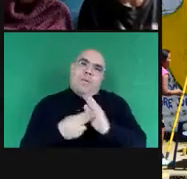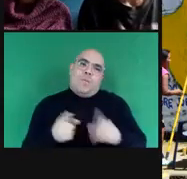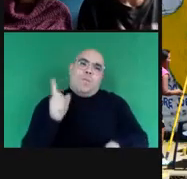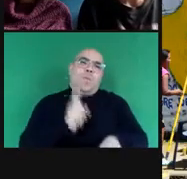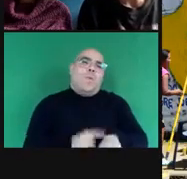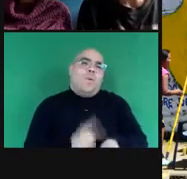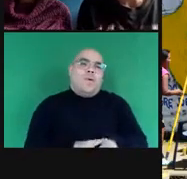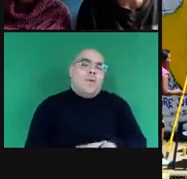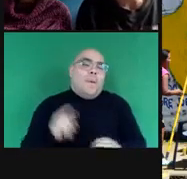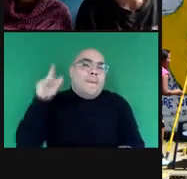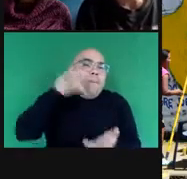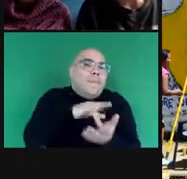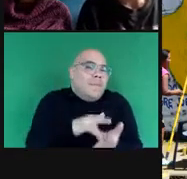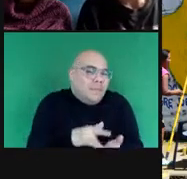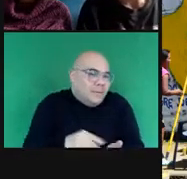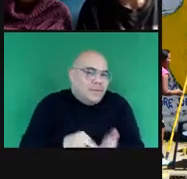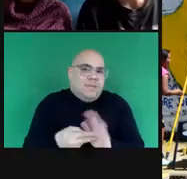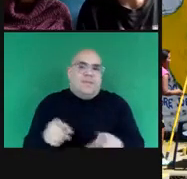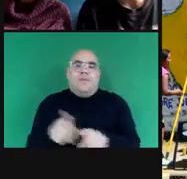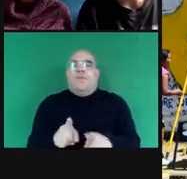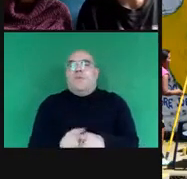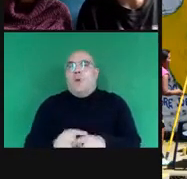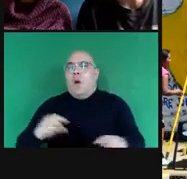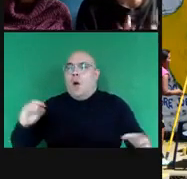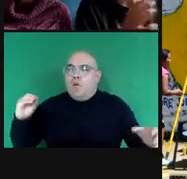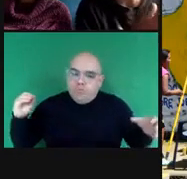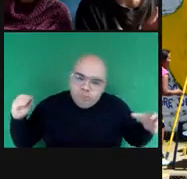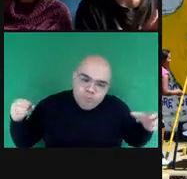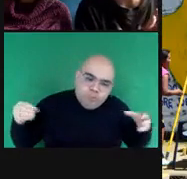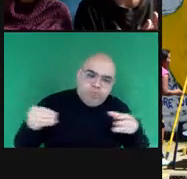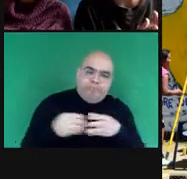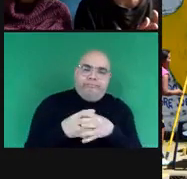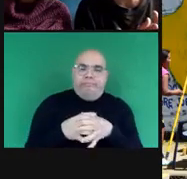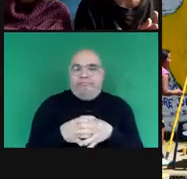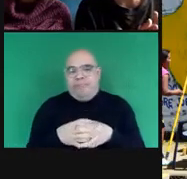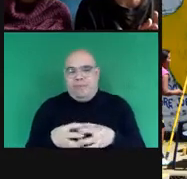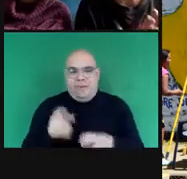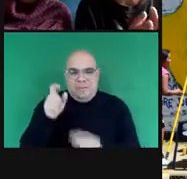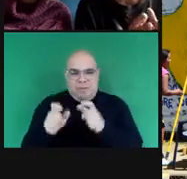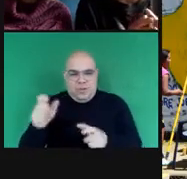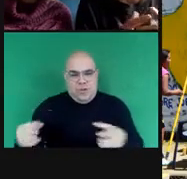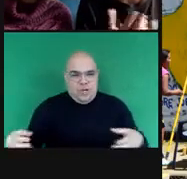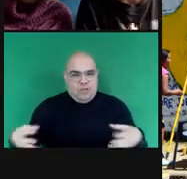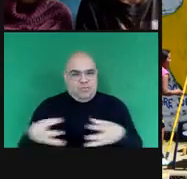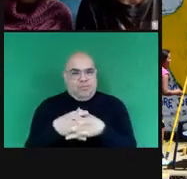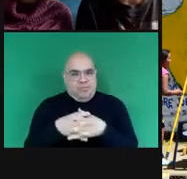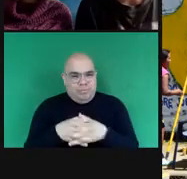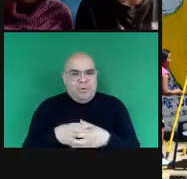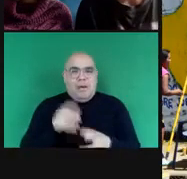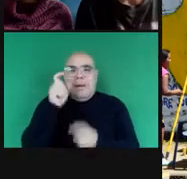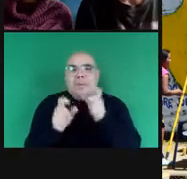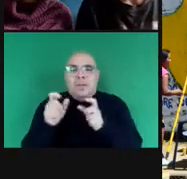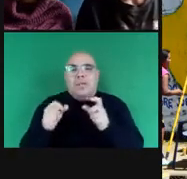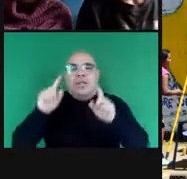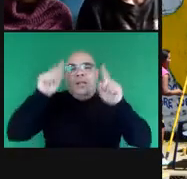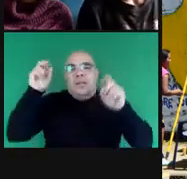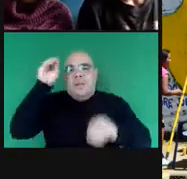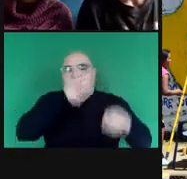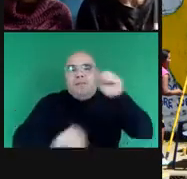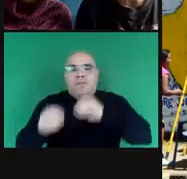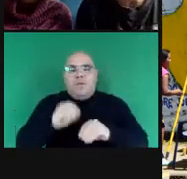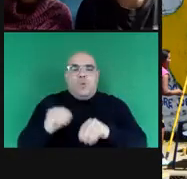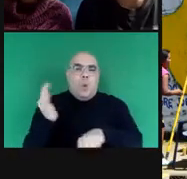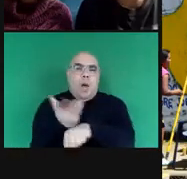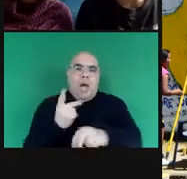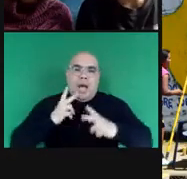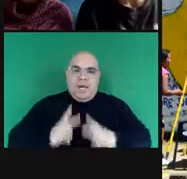momento que involucra a la gente, ¿no? Es, en la anterior imagen veíamos una imagen hecha por artistas, aquí esta es una